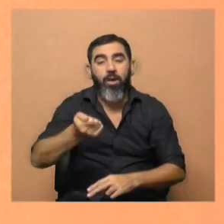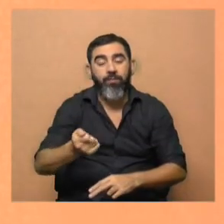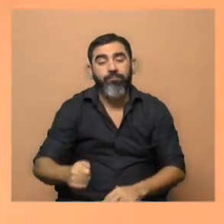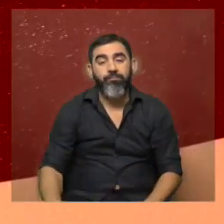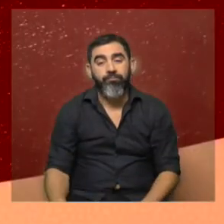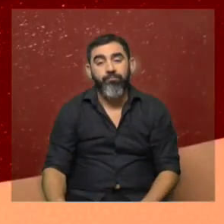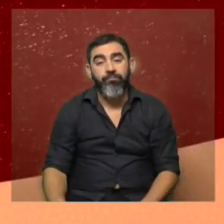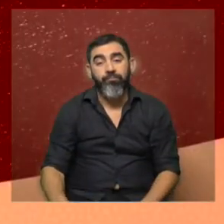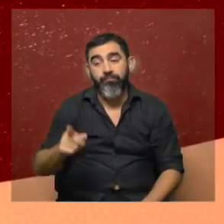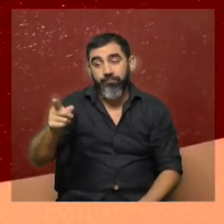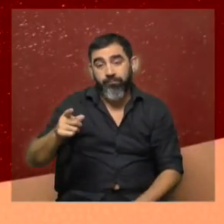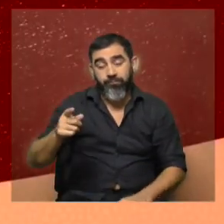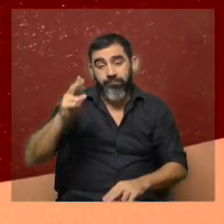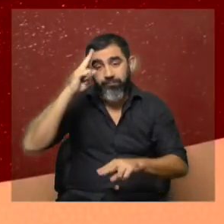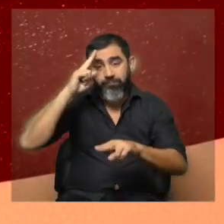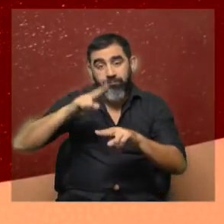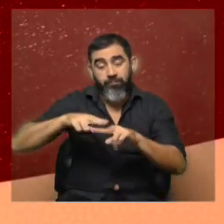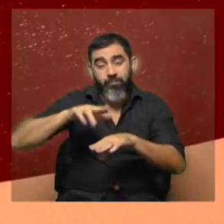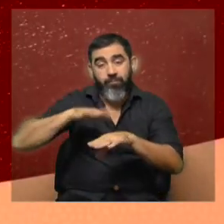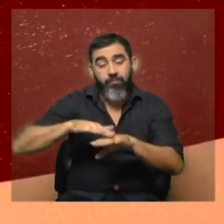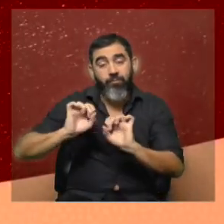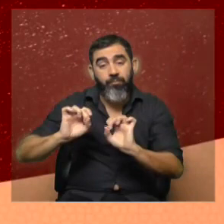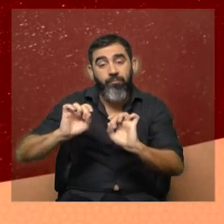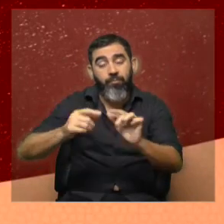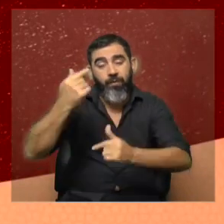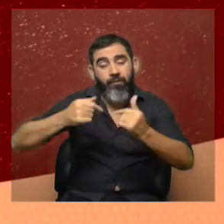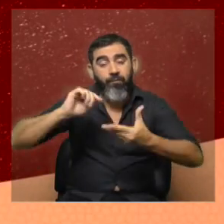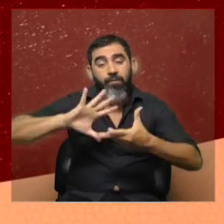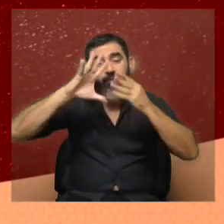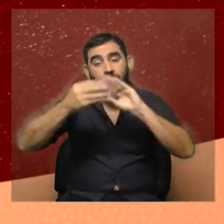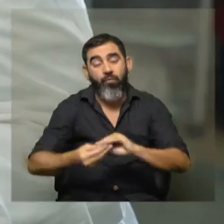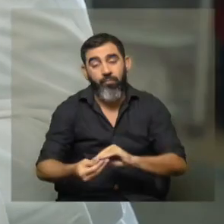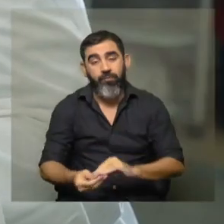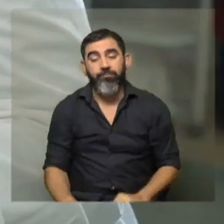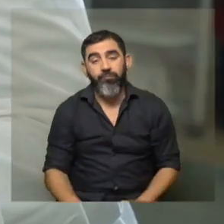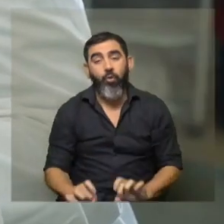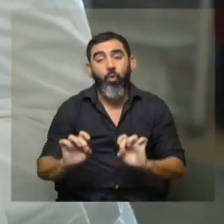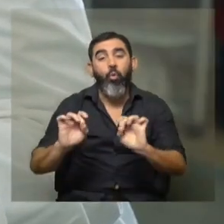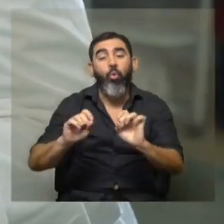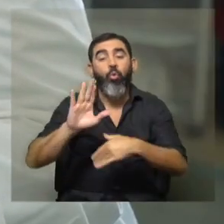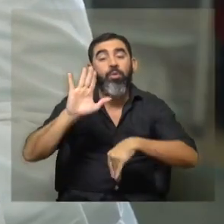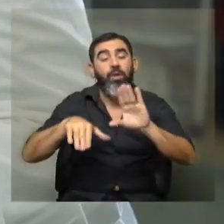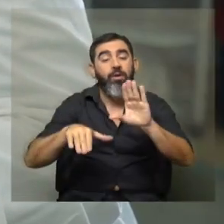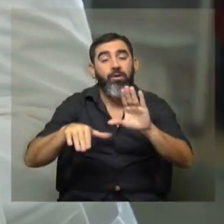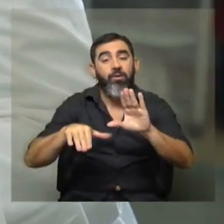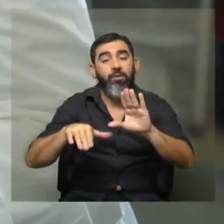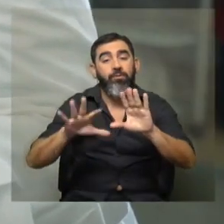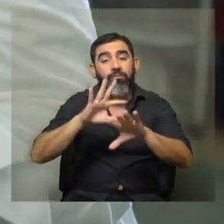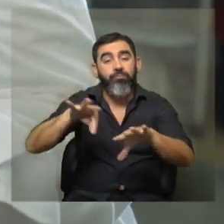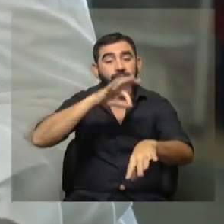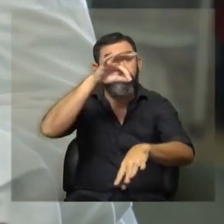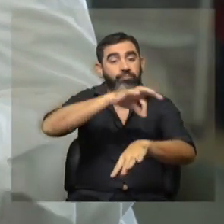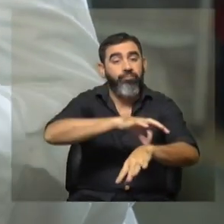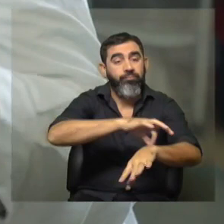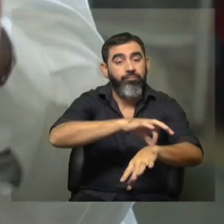Trypanosoma cruzi, que es el agente que produce la enfermedad de Chagas, se transmite de diversas maneras. El mecanismo de transmisión más importante es el mecanismo vectorial, que